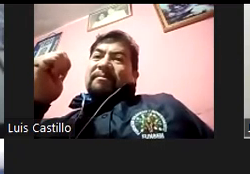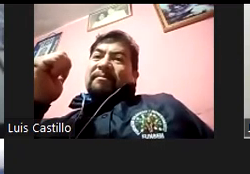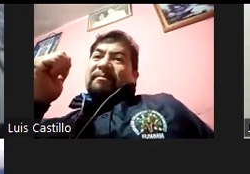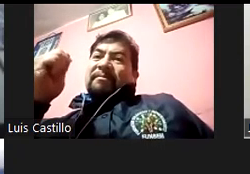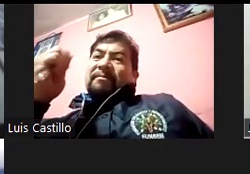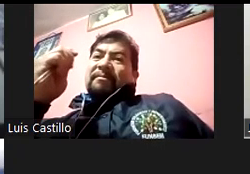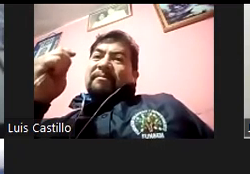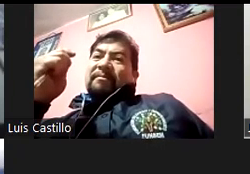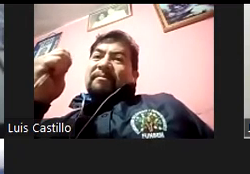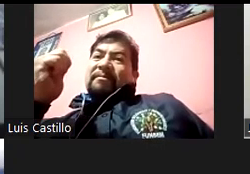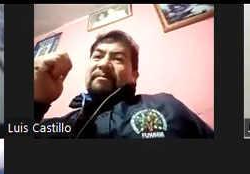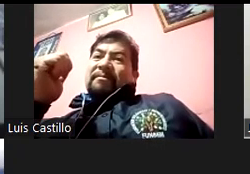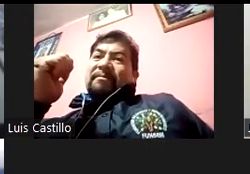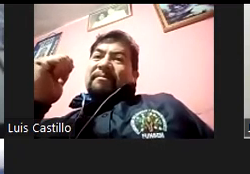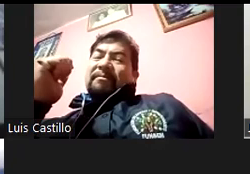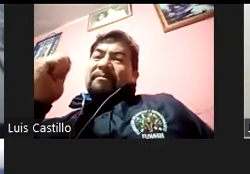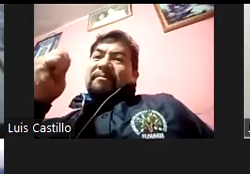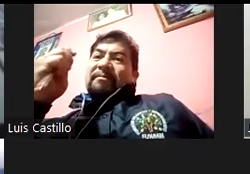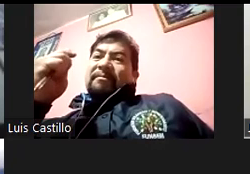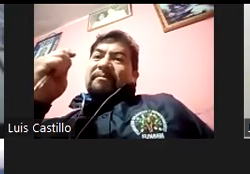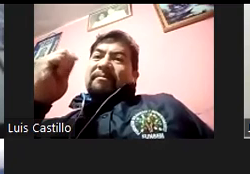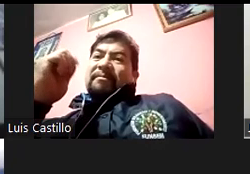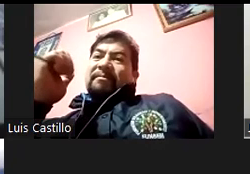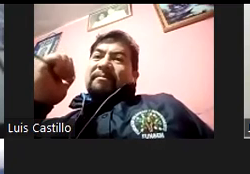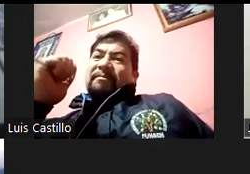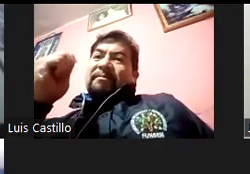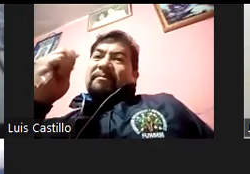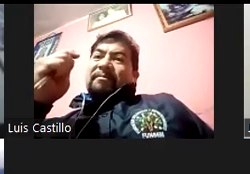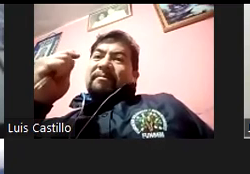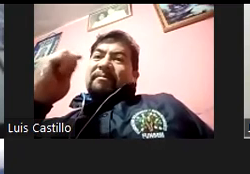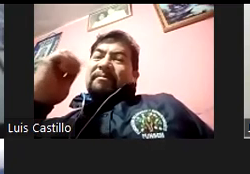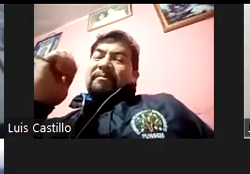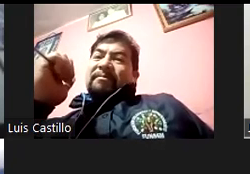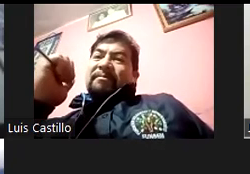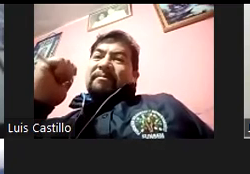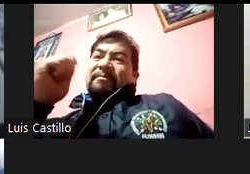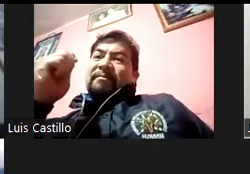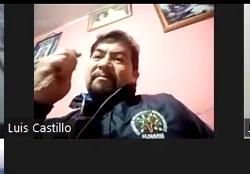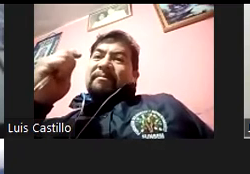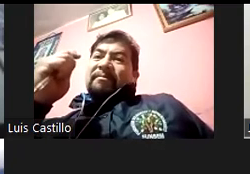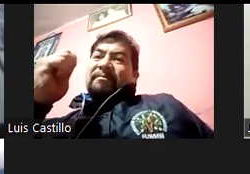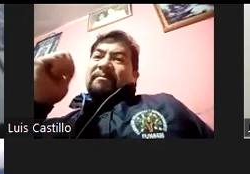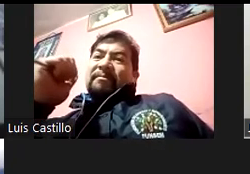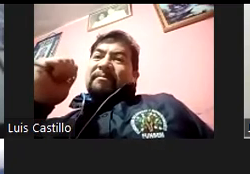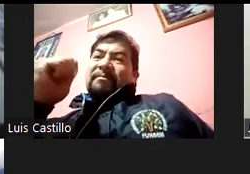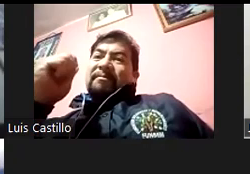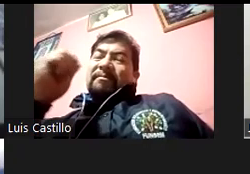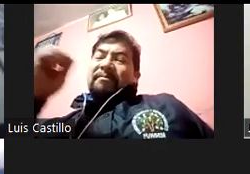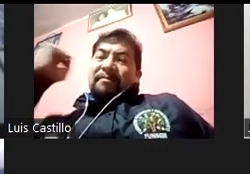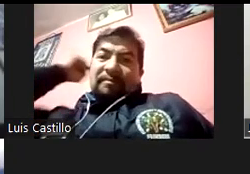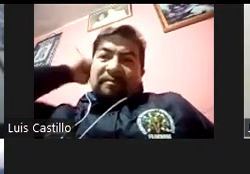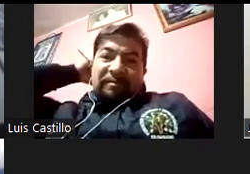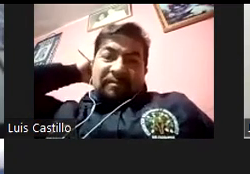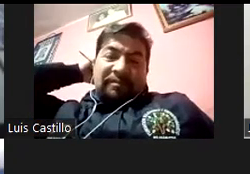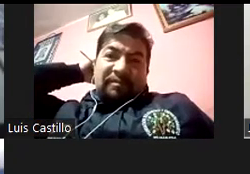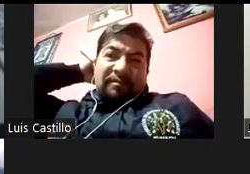todo. Así como nos acostumbramos a madrugar, que a nadie le gusta madrugar, nos acostumbramos a dejar de comer algo. ¿Sí?